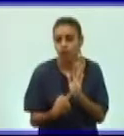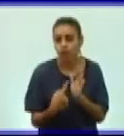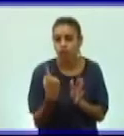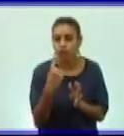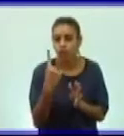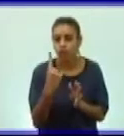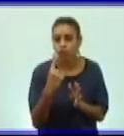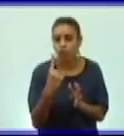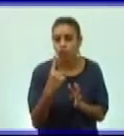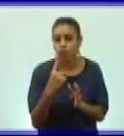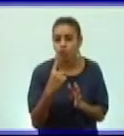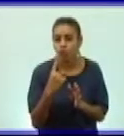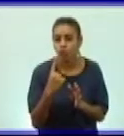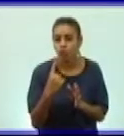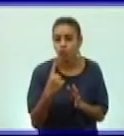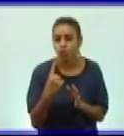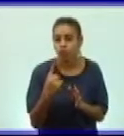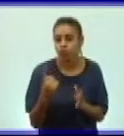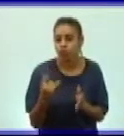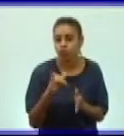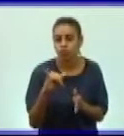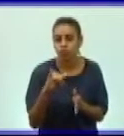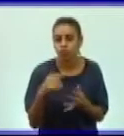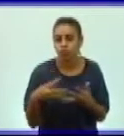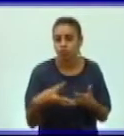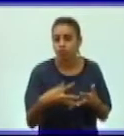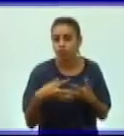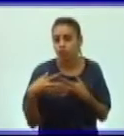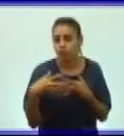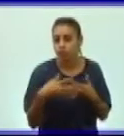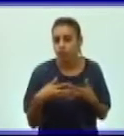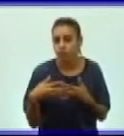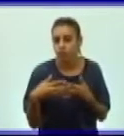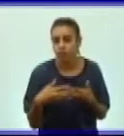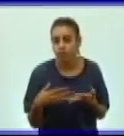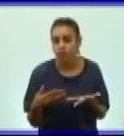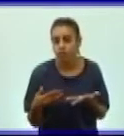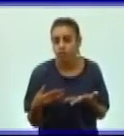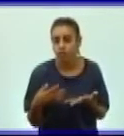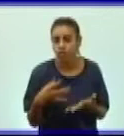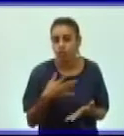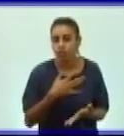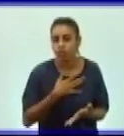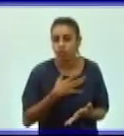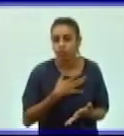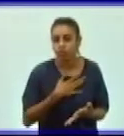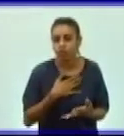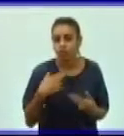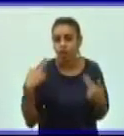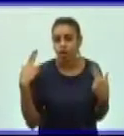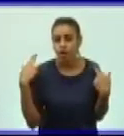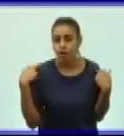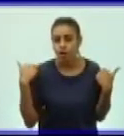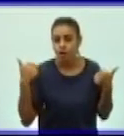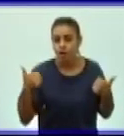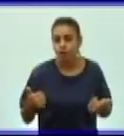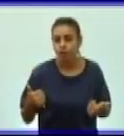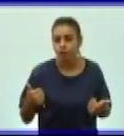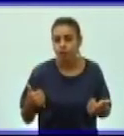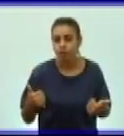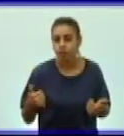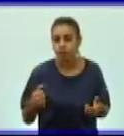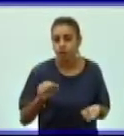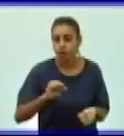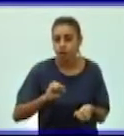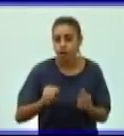donde sigue siendo todavía en la actualidad Estados Unidos, esa potencia capitalista, la hegemónica del mundo, donde el